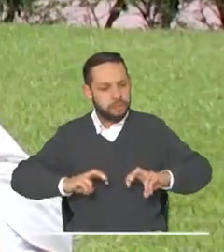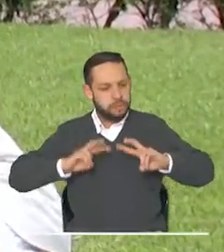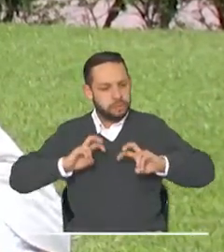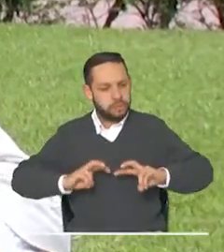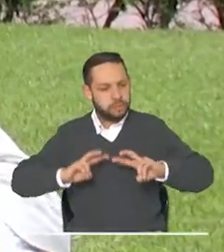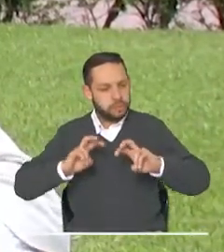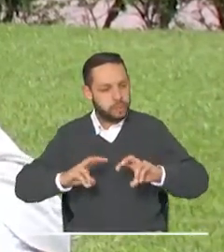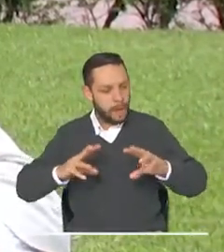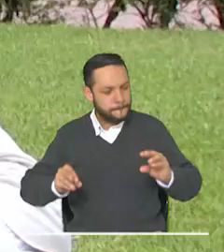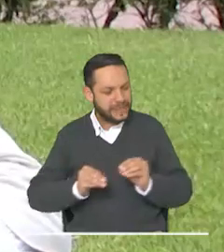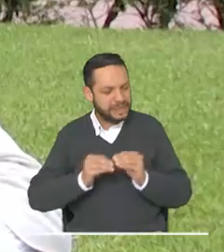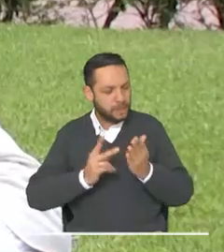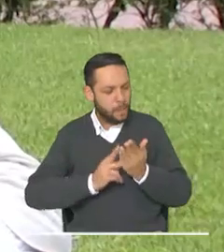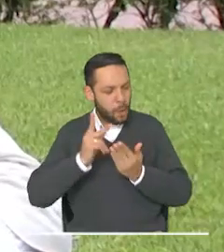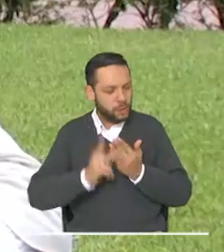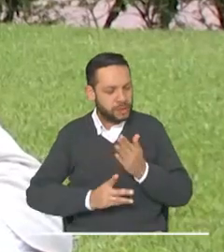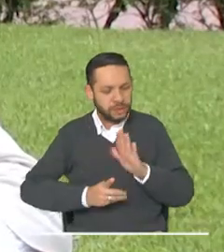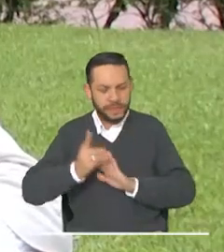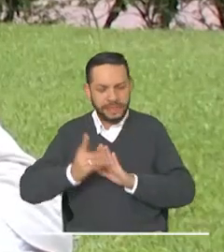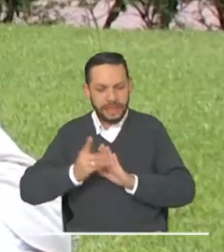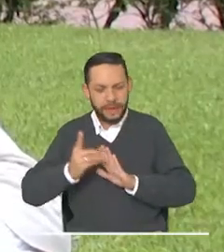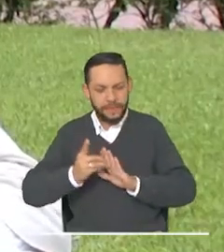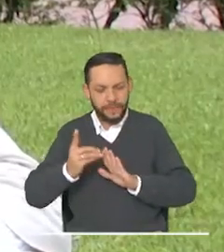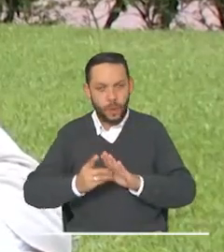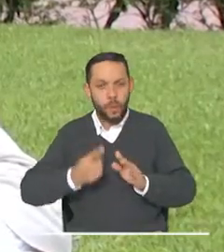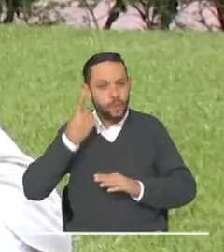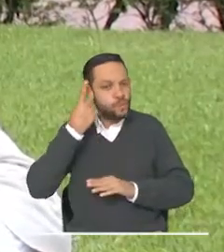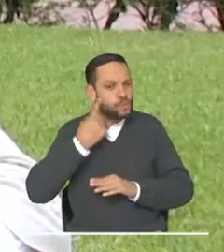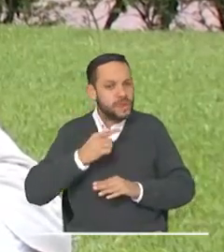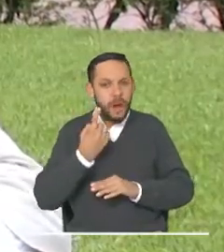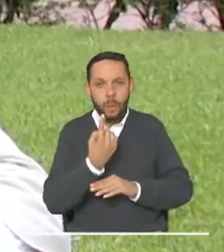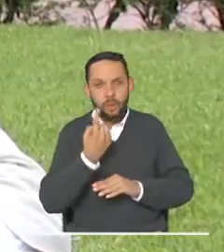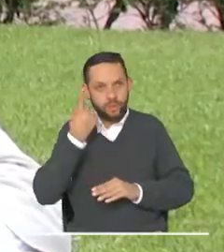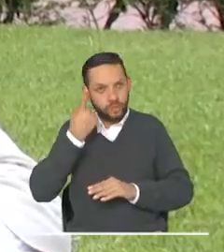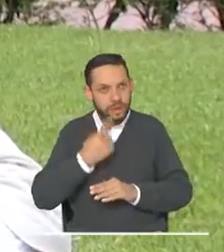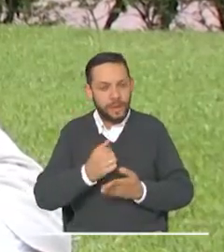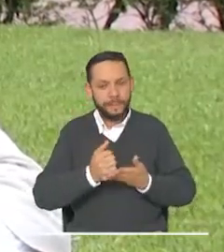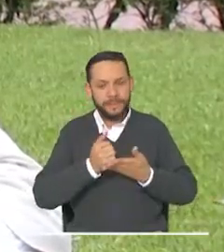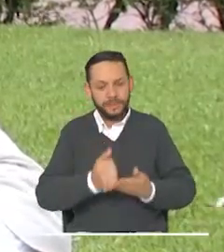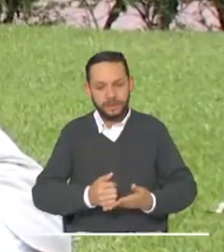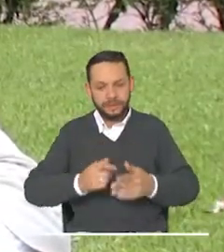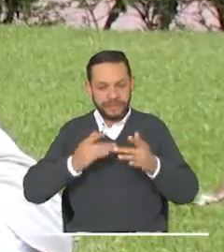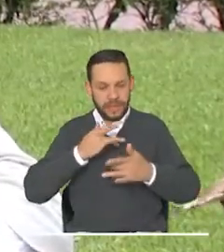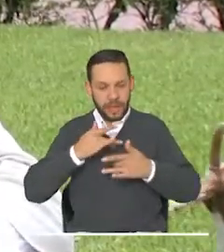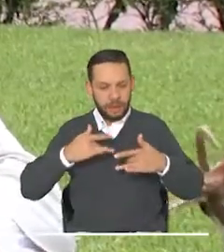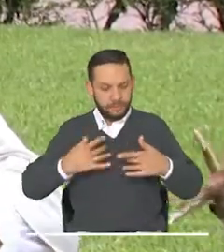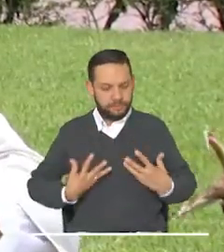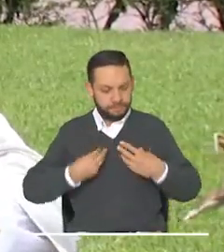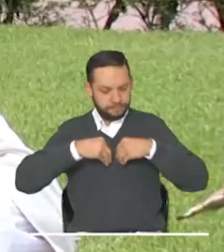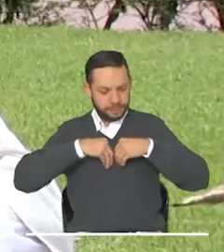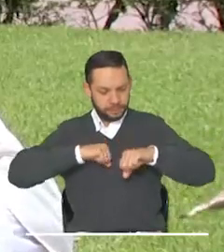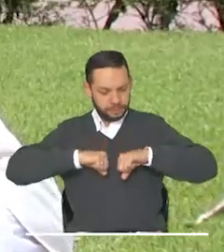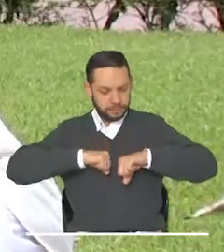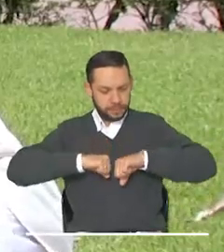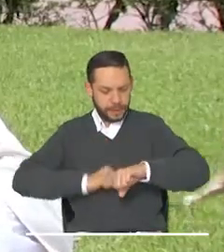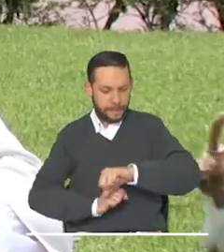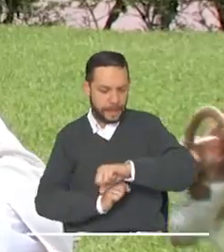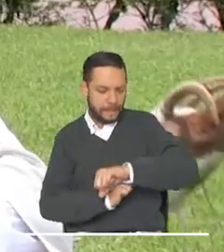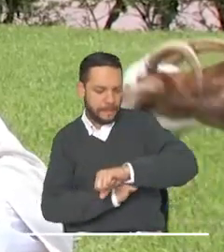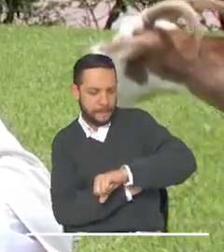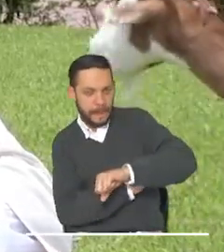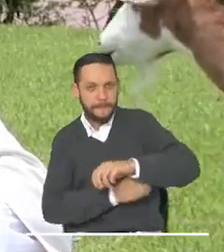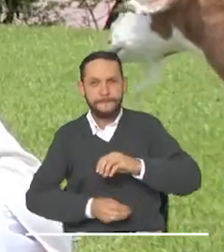un proyecto que inició con un solo día que era el día para tu alma de ese proyecto